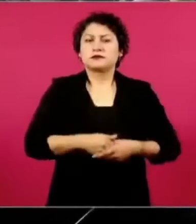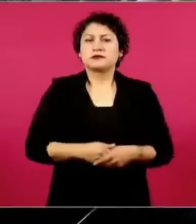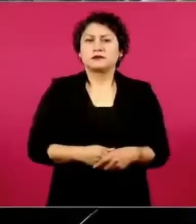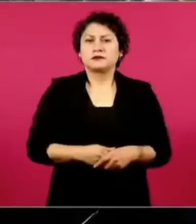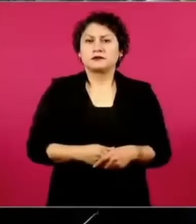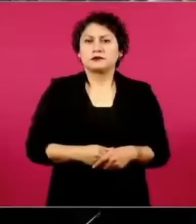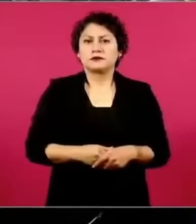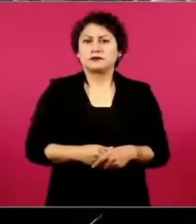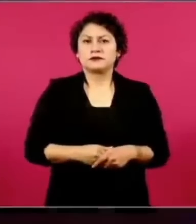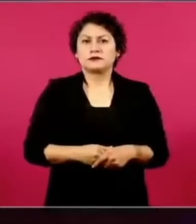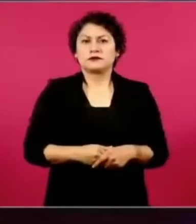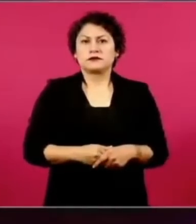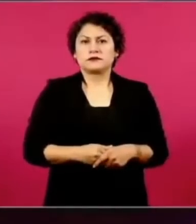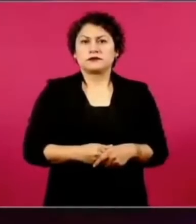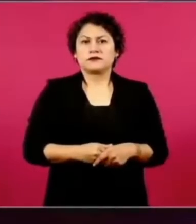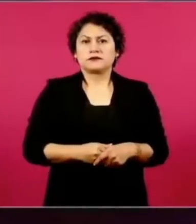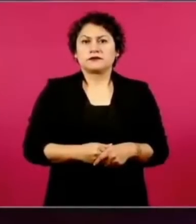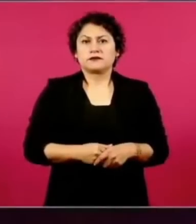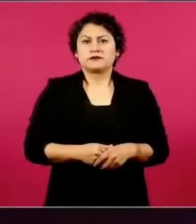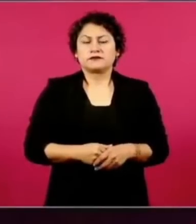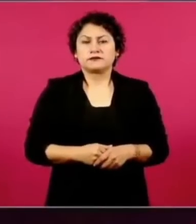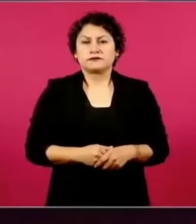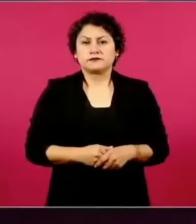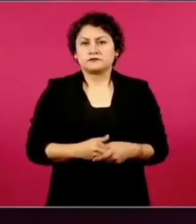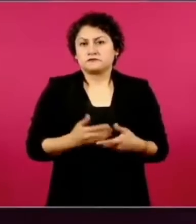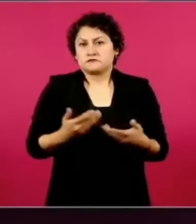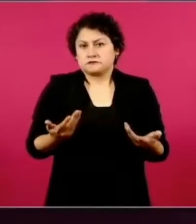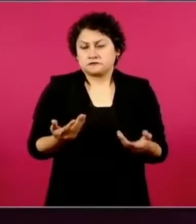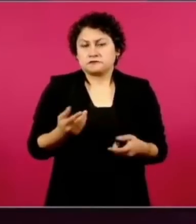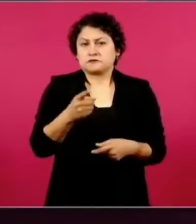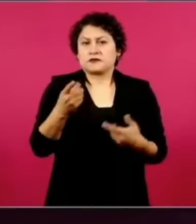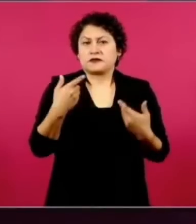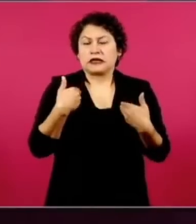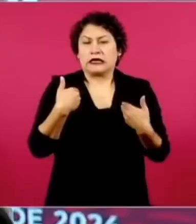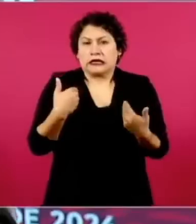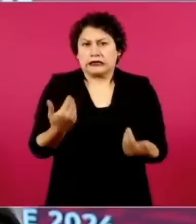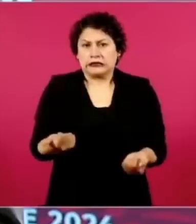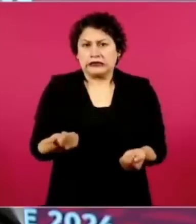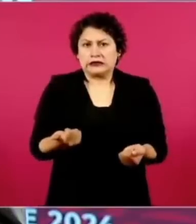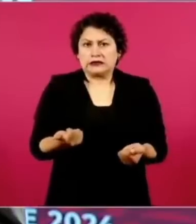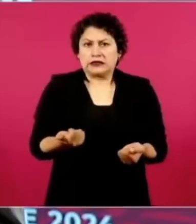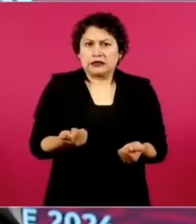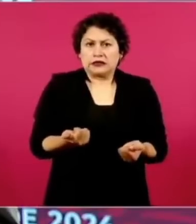de carne y hueso y un pedazo de pescuezo,